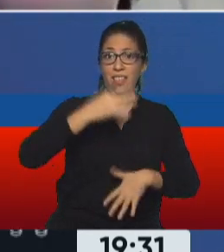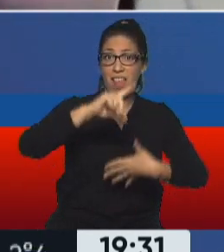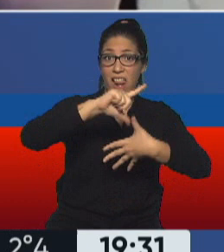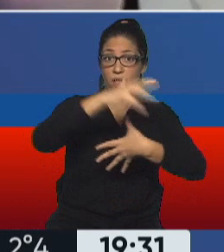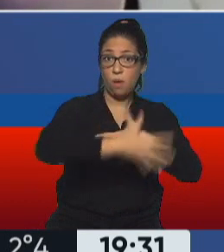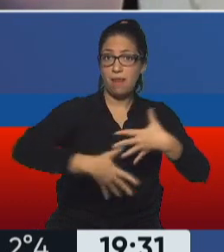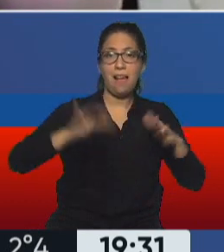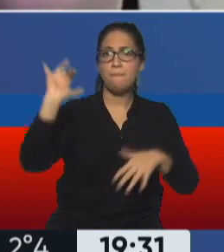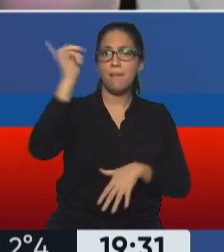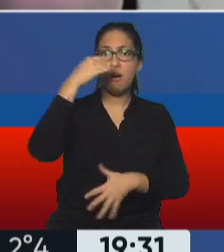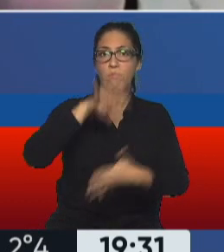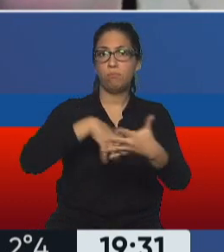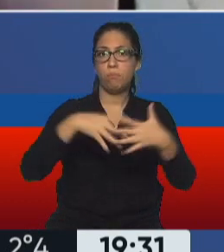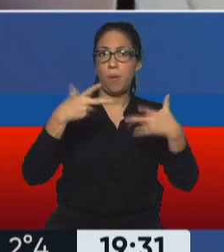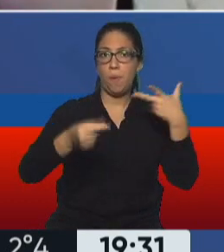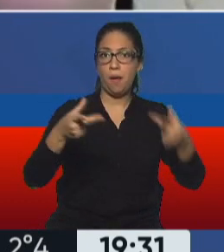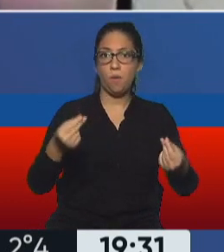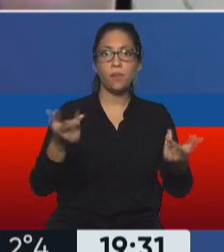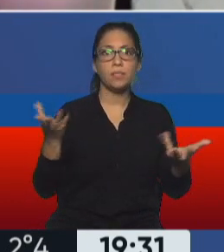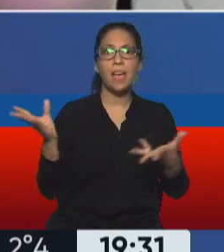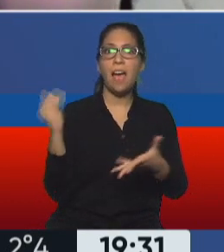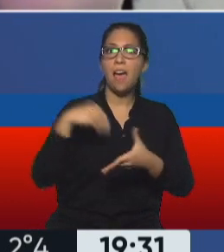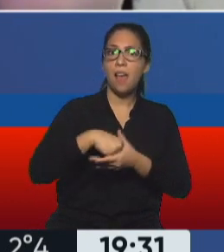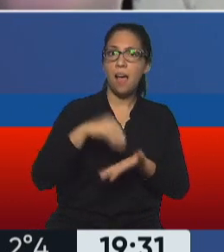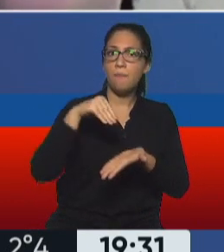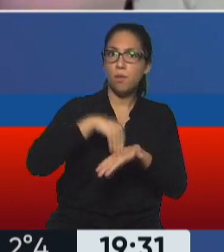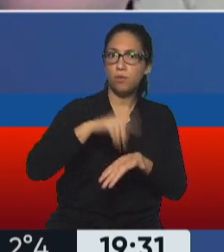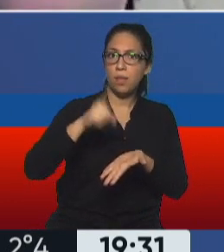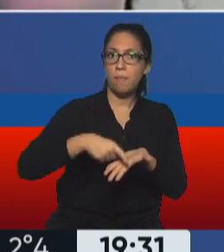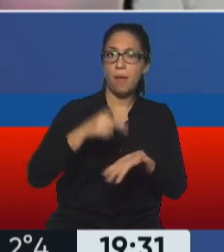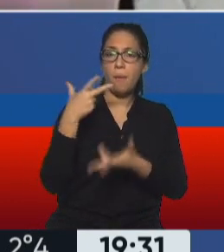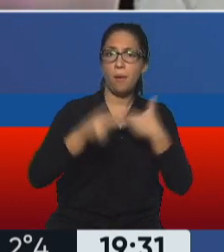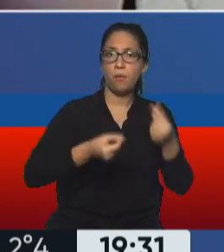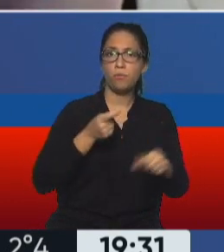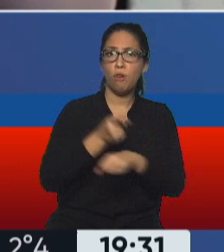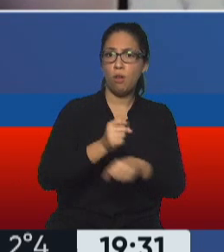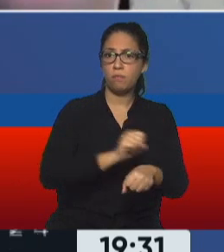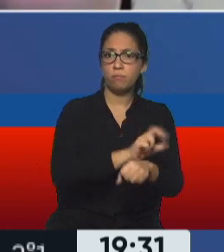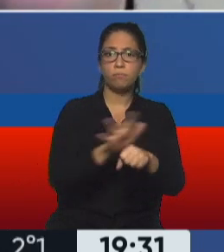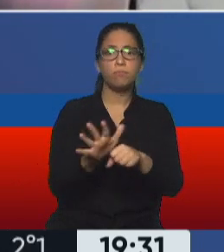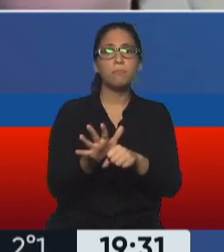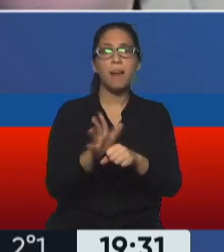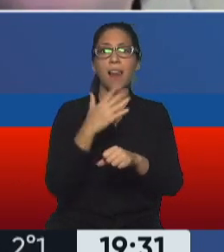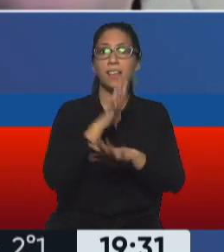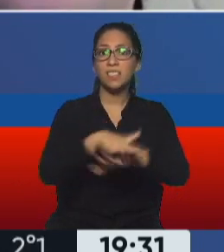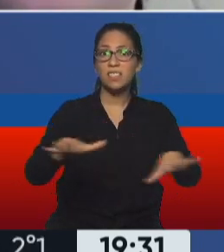Latinoamérica. Entonces, poder incorporar vacunas frente al COVID, sin duda desde la mirada pediátrica